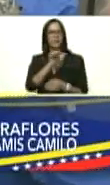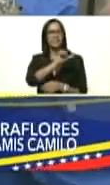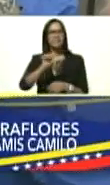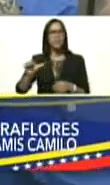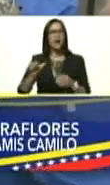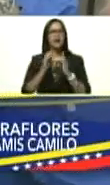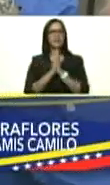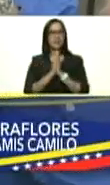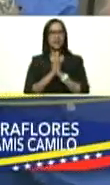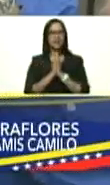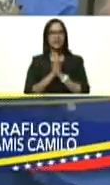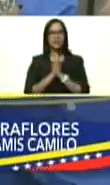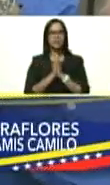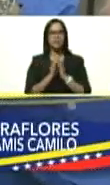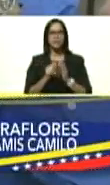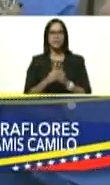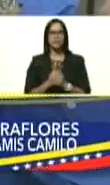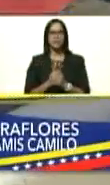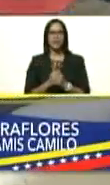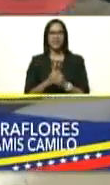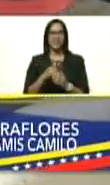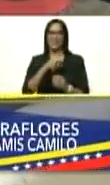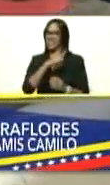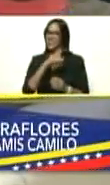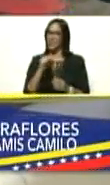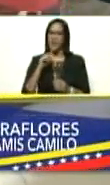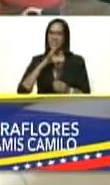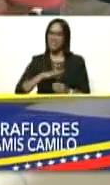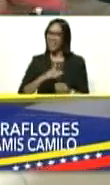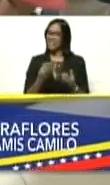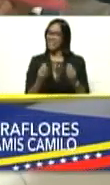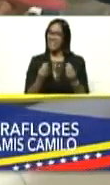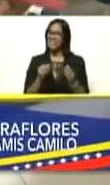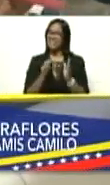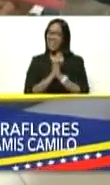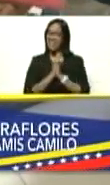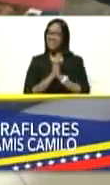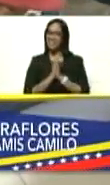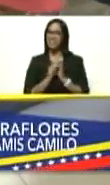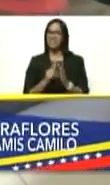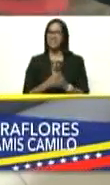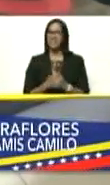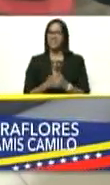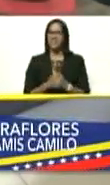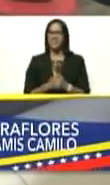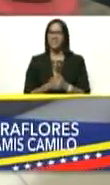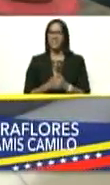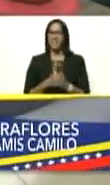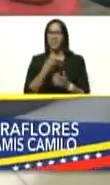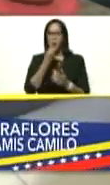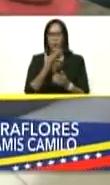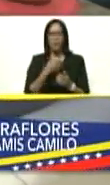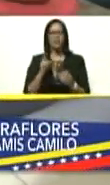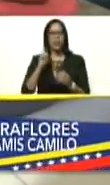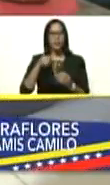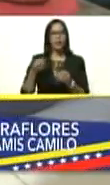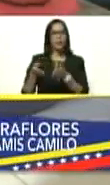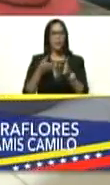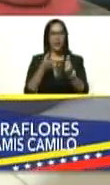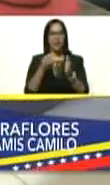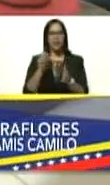Santa, que no fue tan santa. Y por ejemplo, en la playa Guayquiquí,